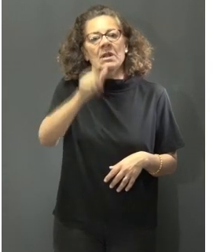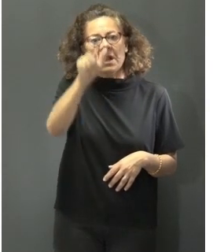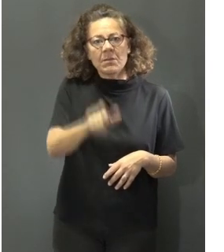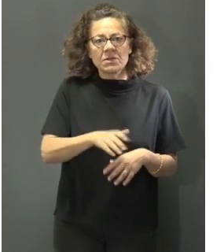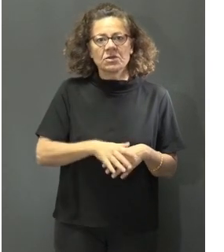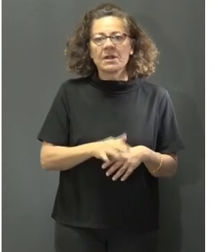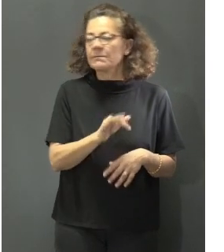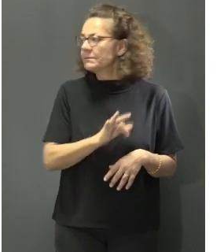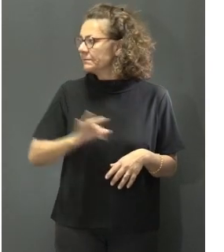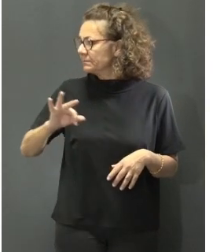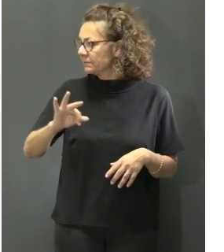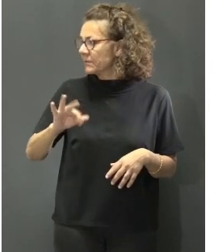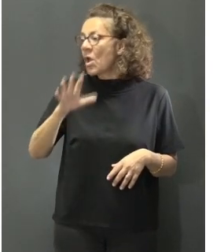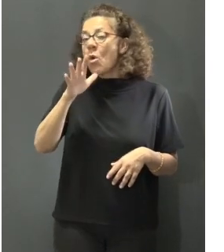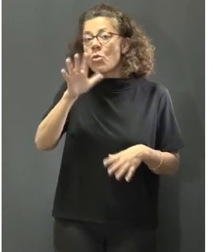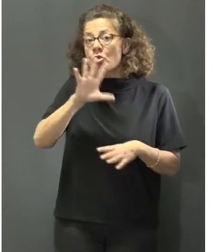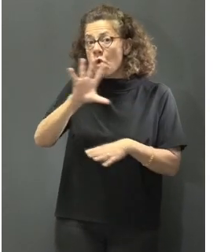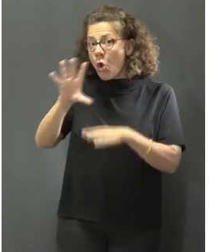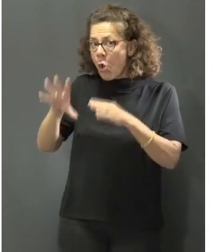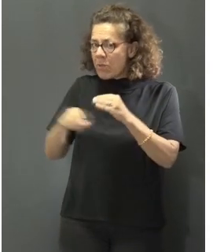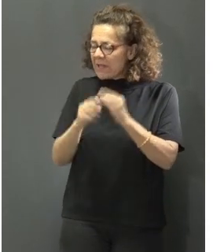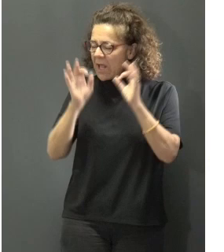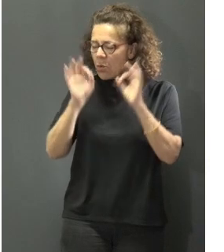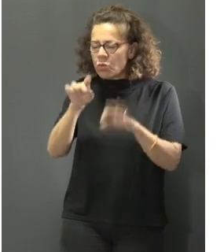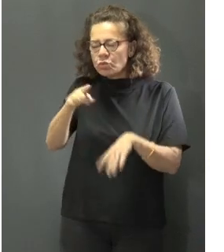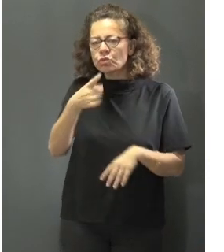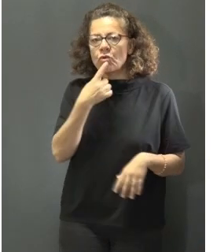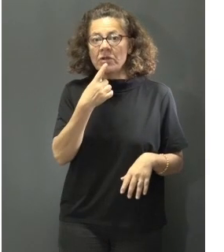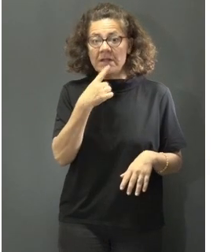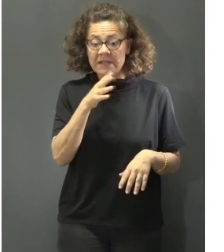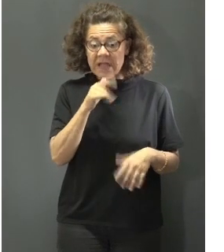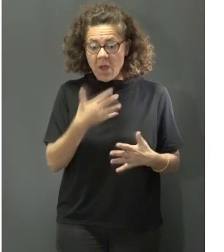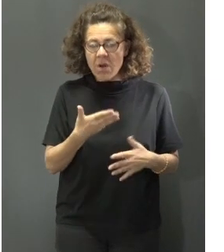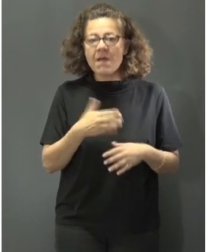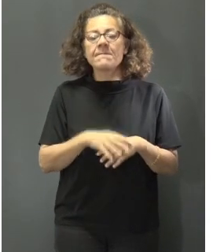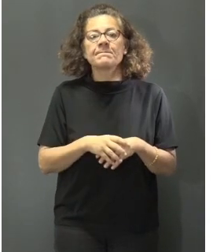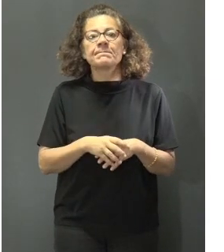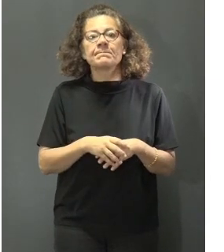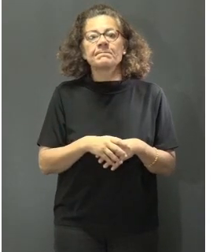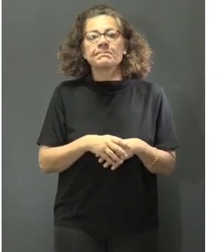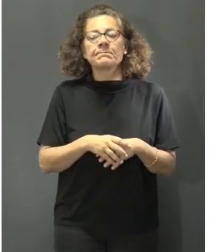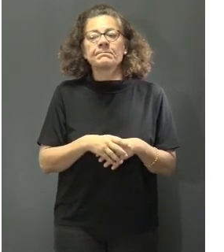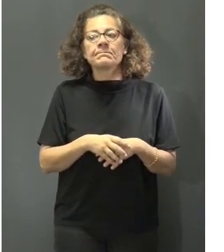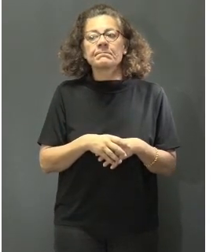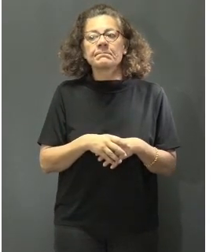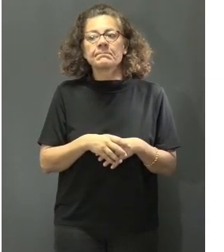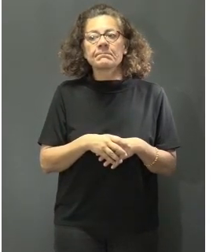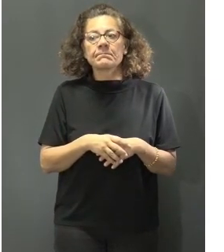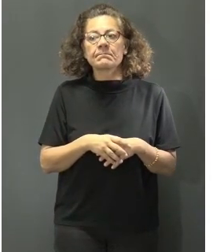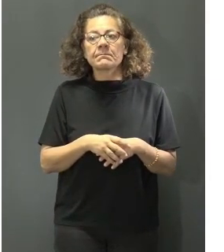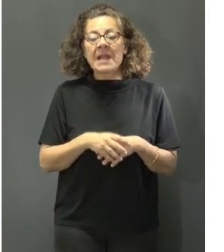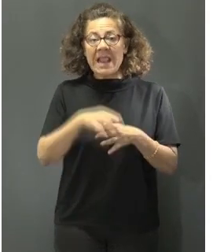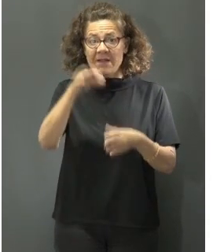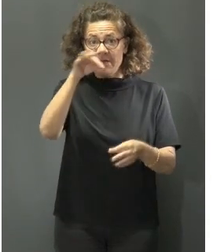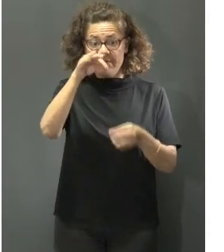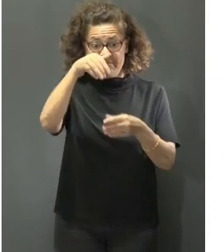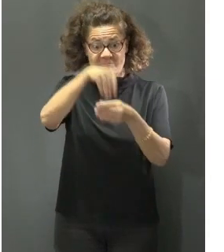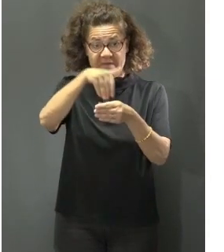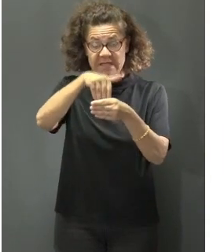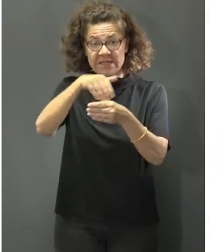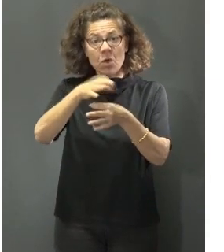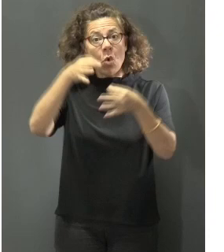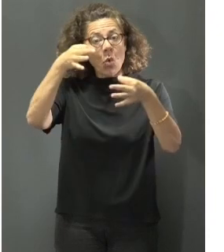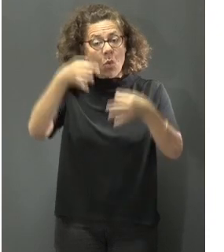Sí, bueno, pues por completar justo lo que comentabas ahora, Begoña, en las fichas,